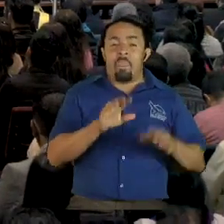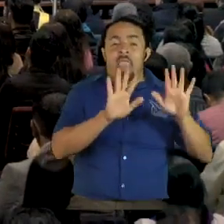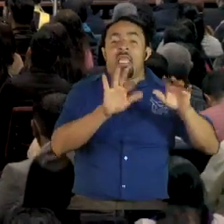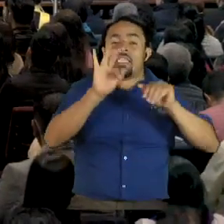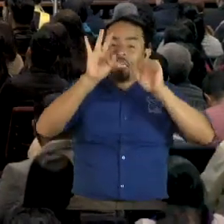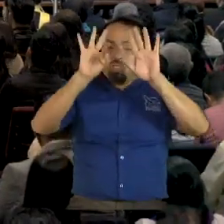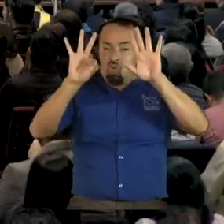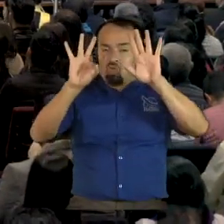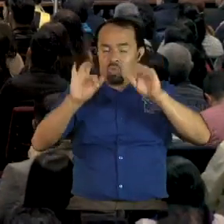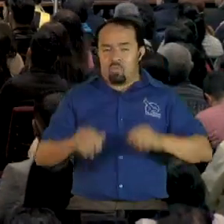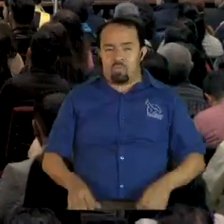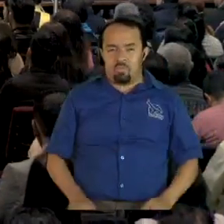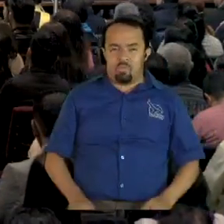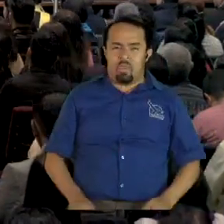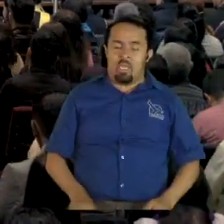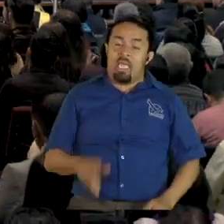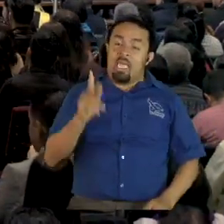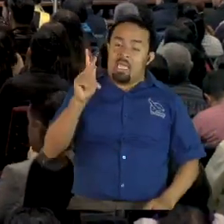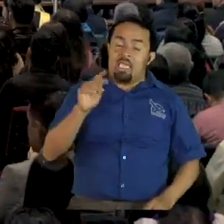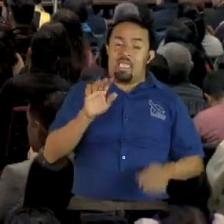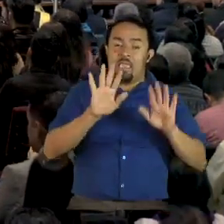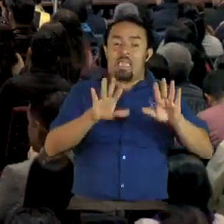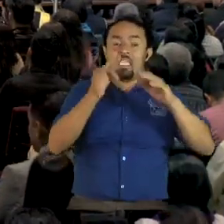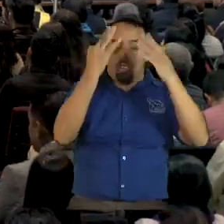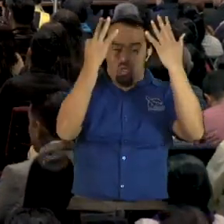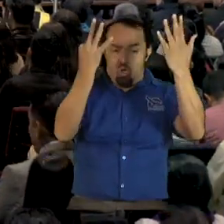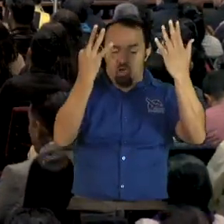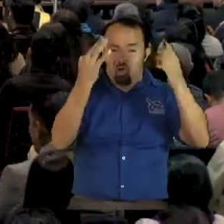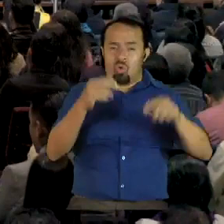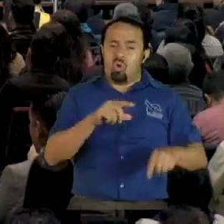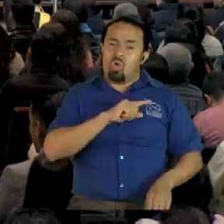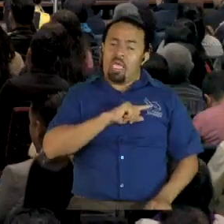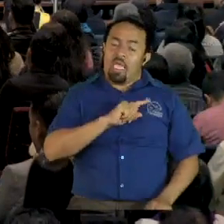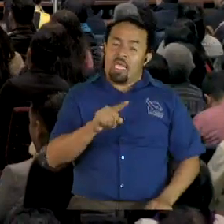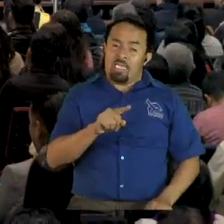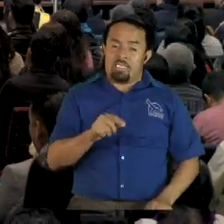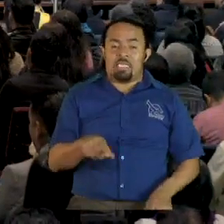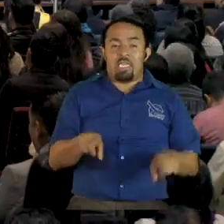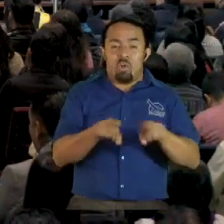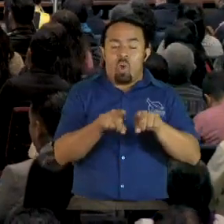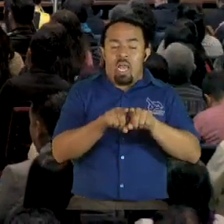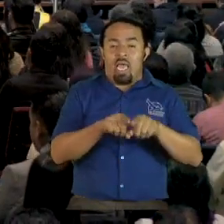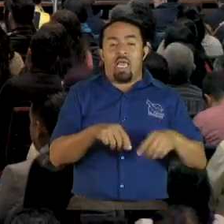Y 18, como usted sabe, es